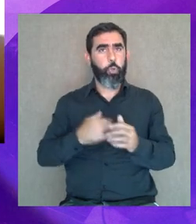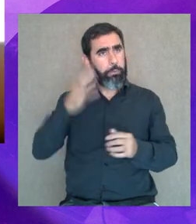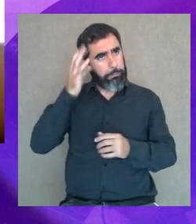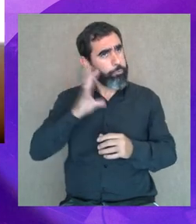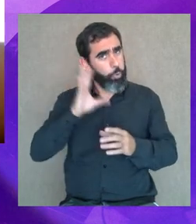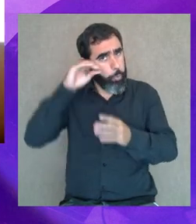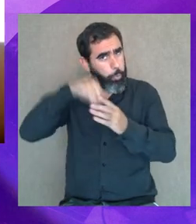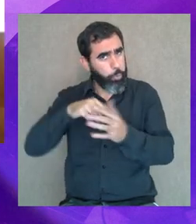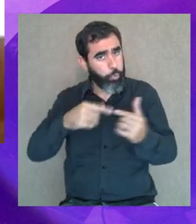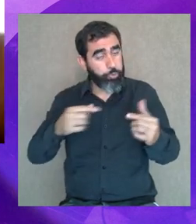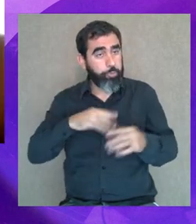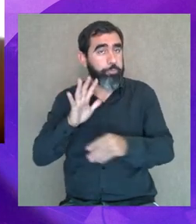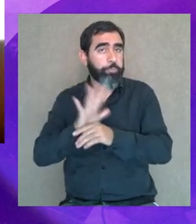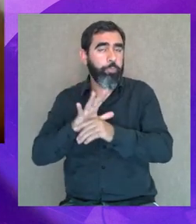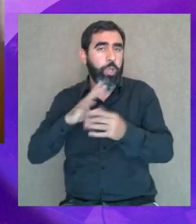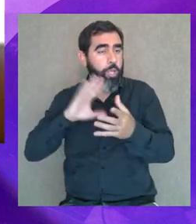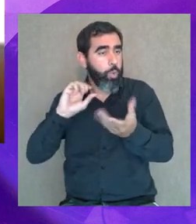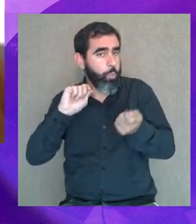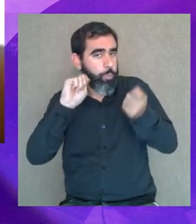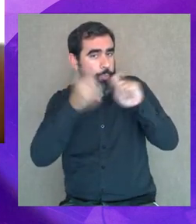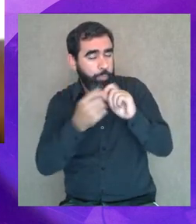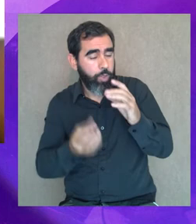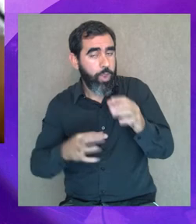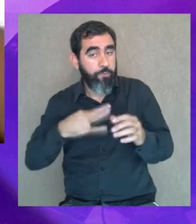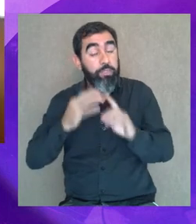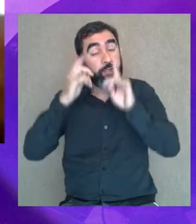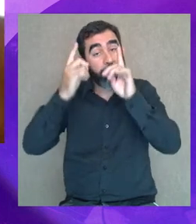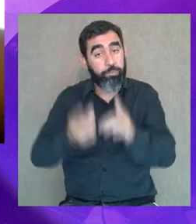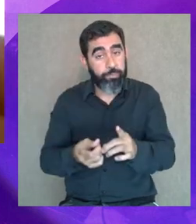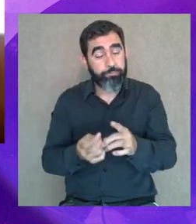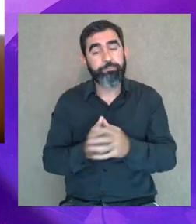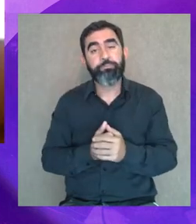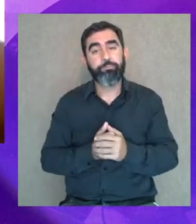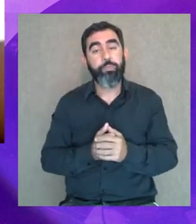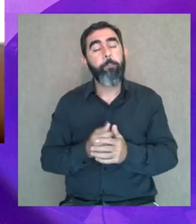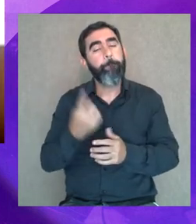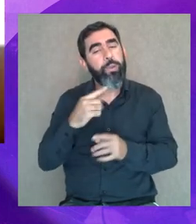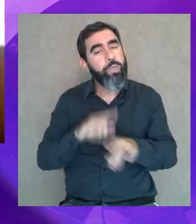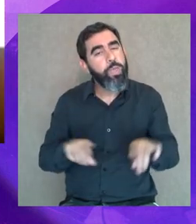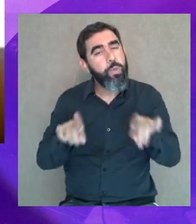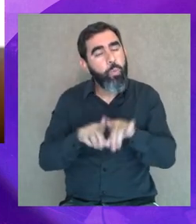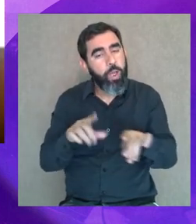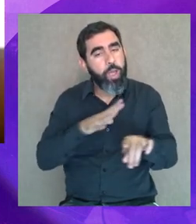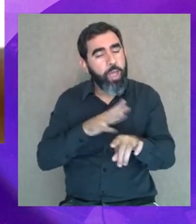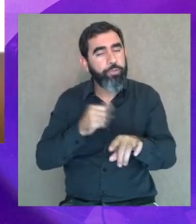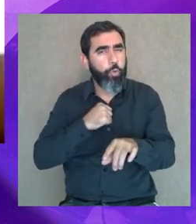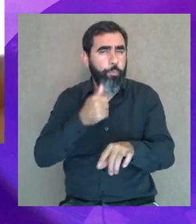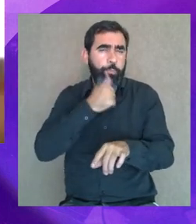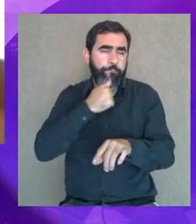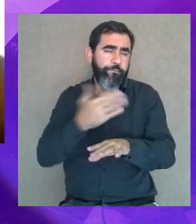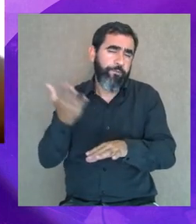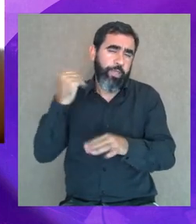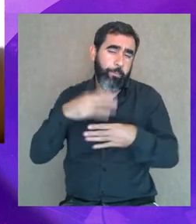puedo crear que las tengan porque también me siento como muy hacer nada para la vida pero este año